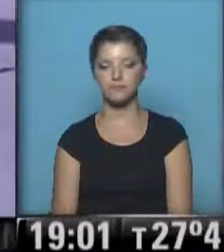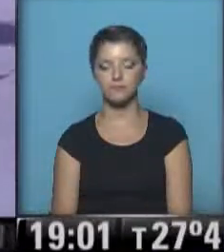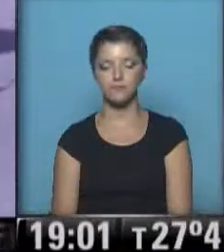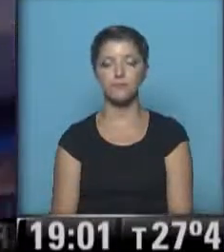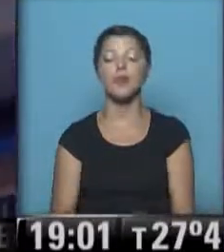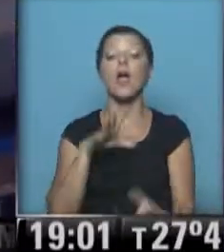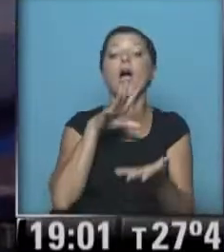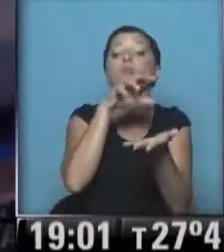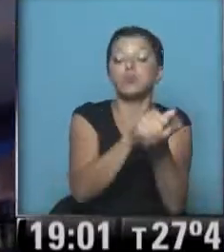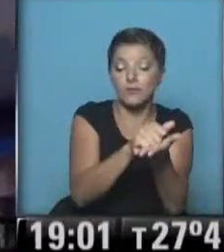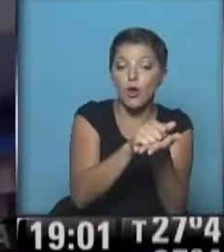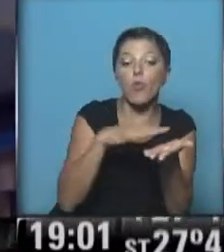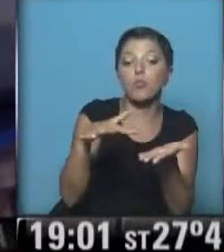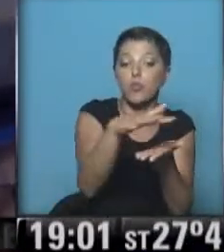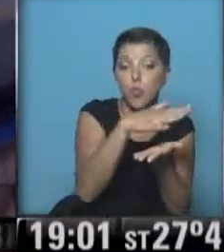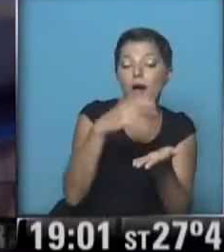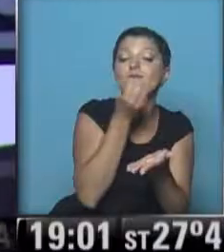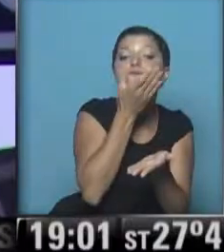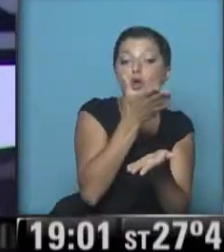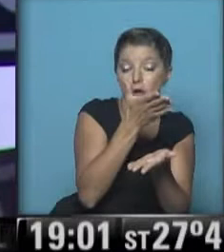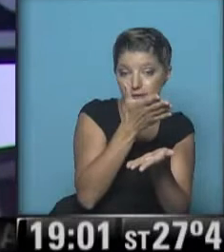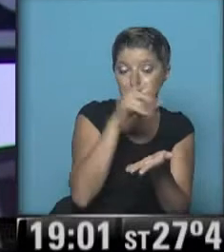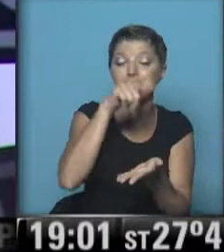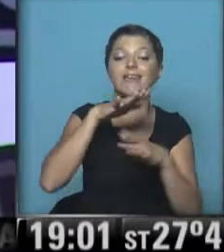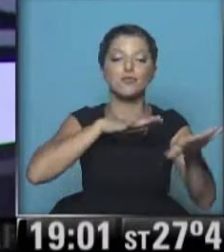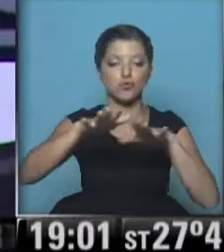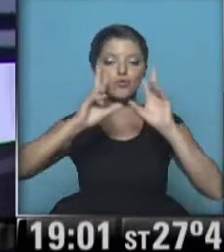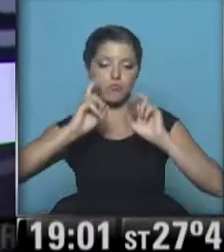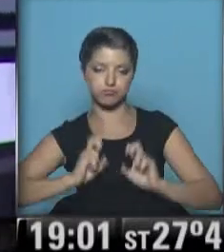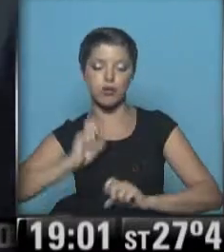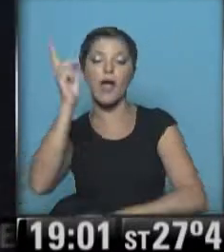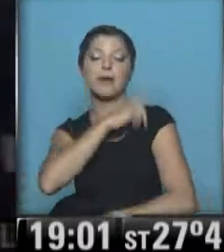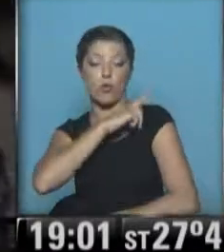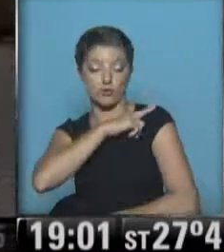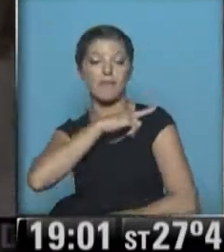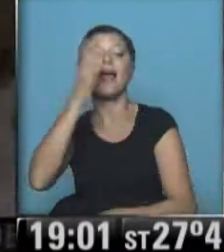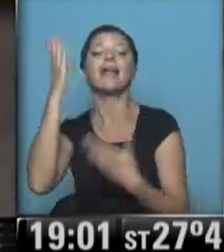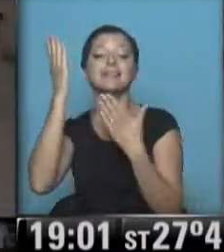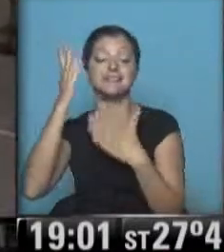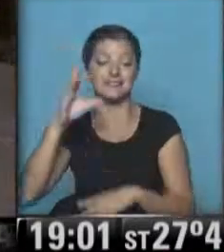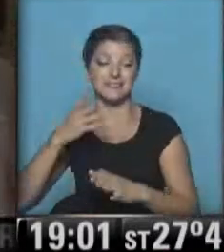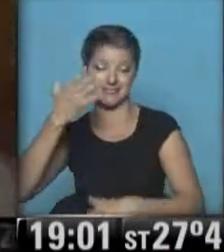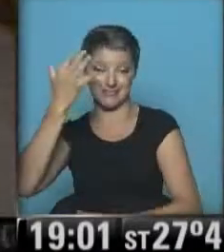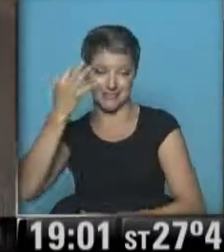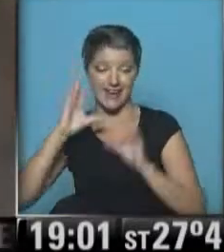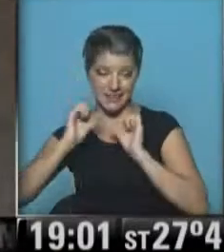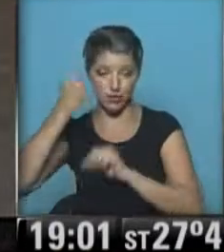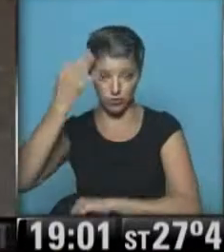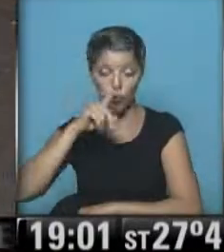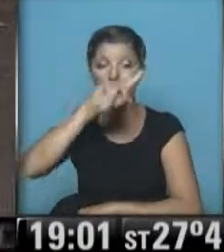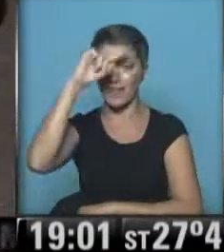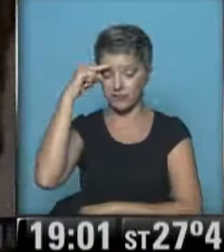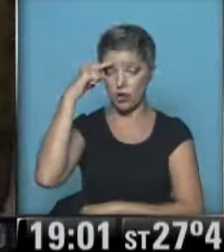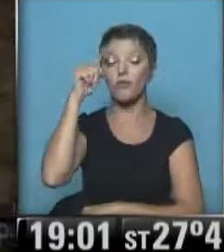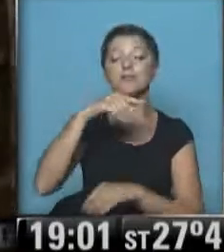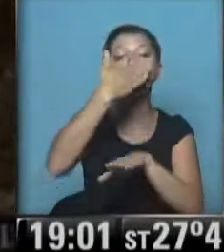Secuestran cargamento en el barrio de Flores. El operativo supervisado por el secretario de Seguridad de la Nación, Sergio Berni, se realizó en la calle